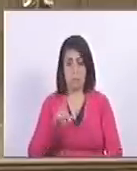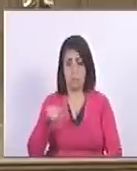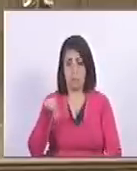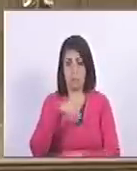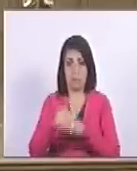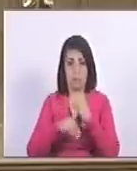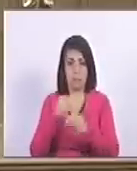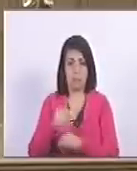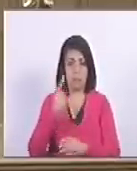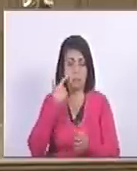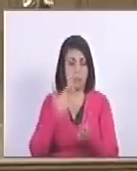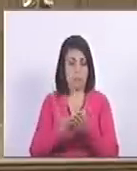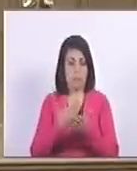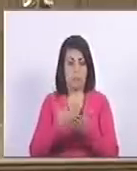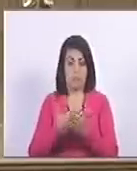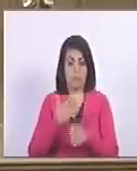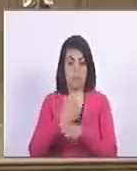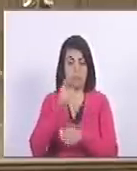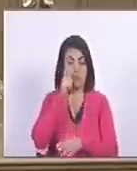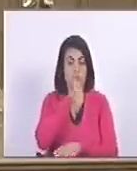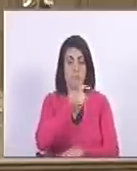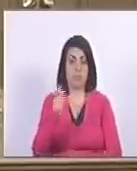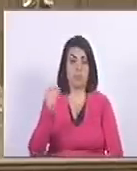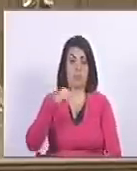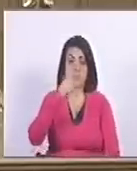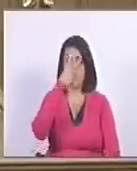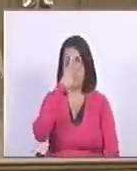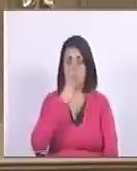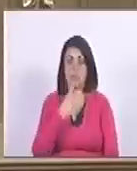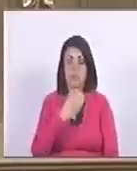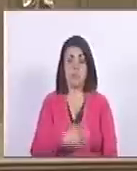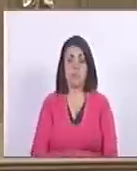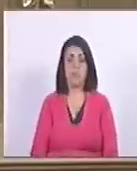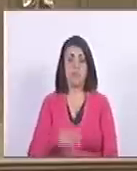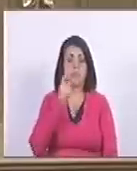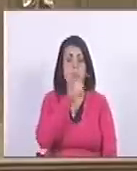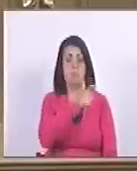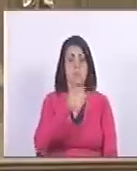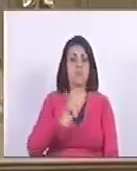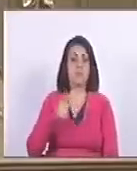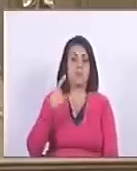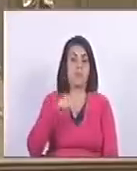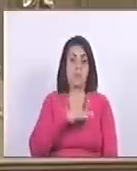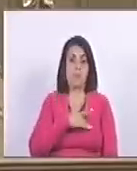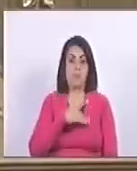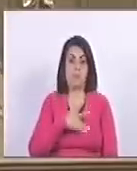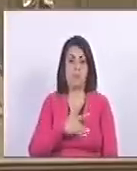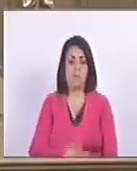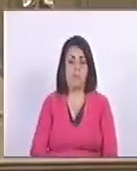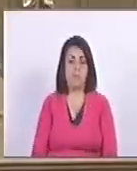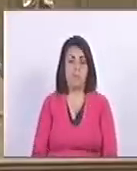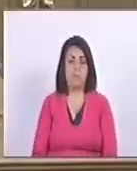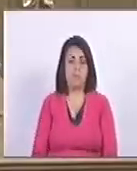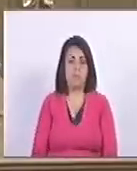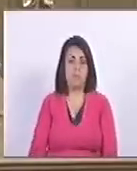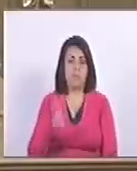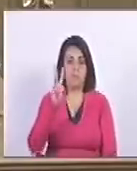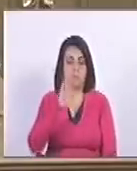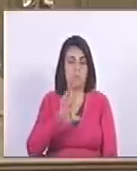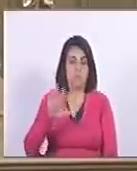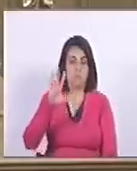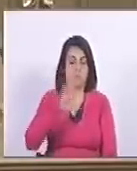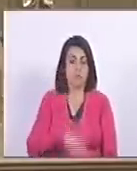iban fundamentalmente contra el pueblo más pobre, el pueblo sensible de